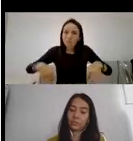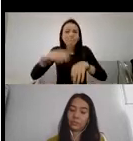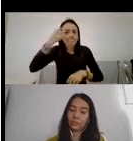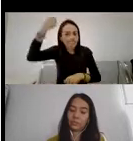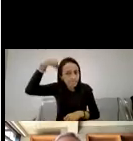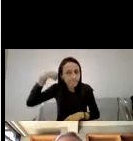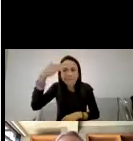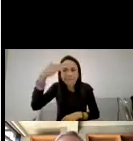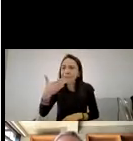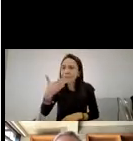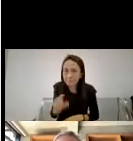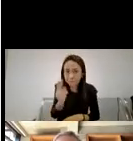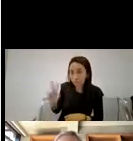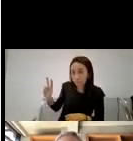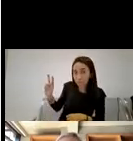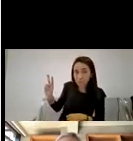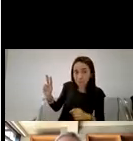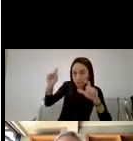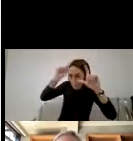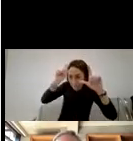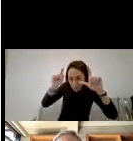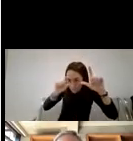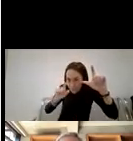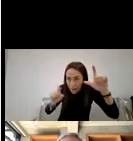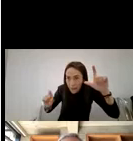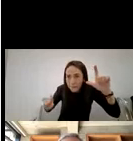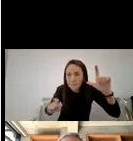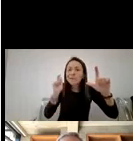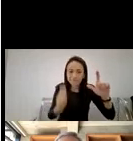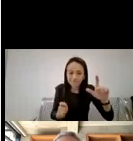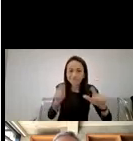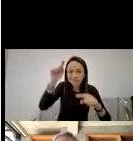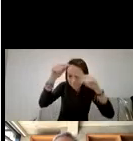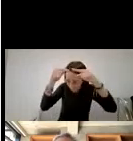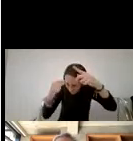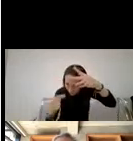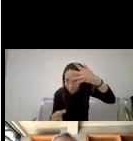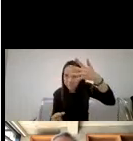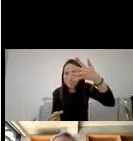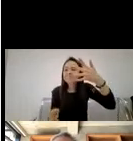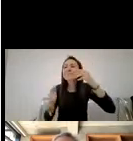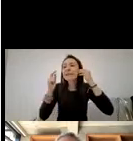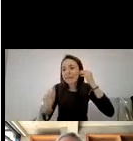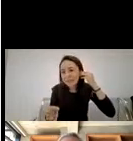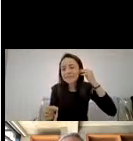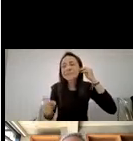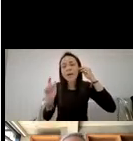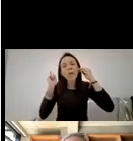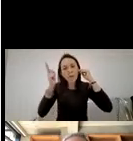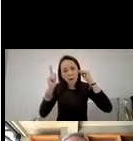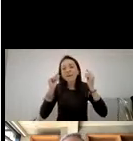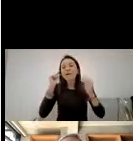acerquemos un poco más hacia abajo. ¿Qué quiere decir esto? Que diversifiquemos los ingresos, que